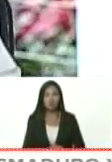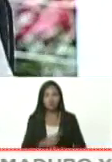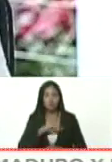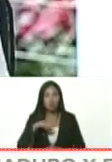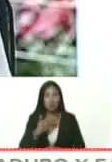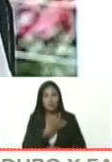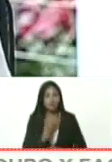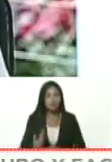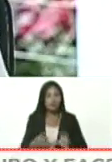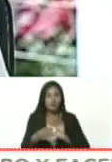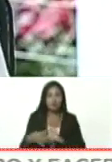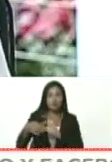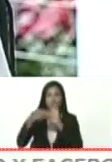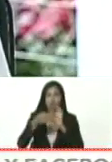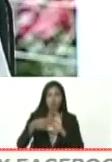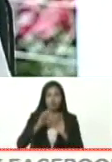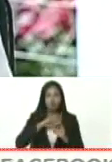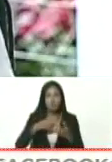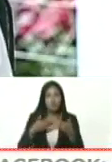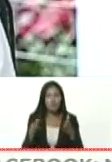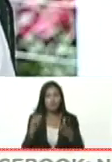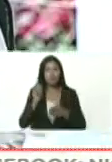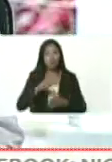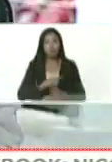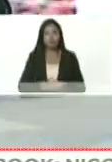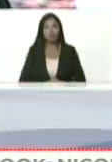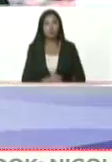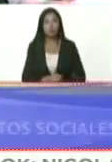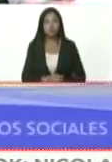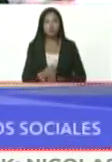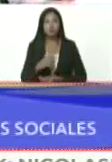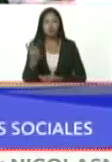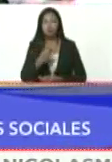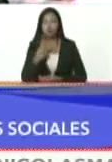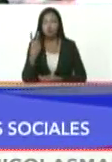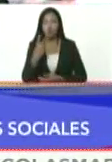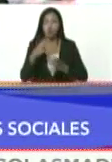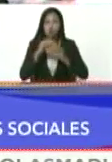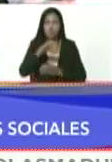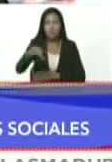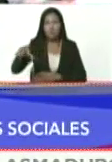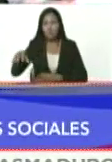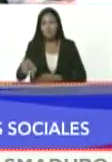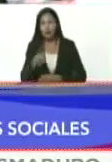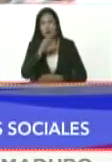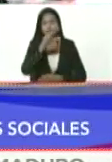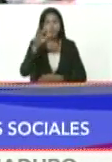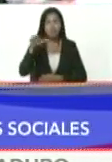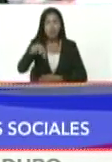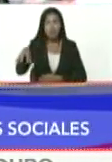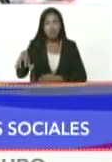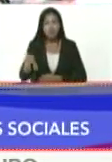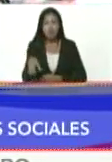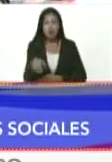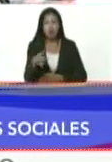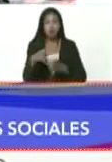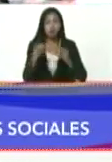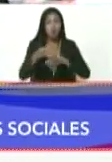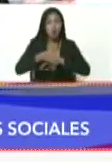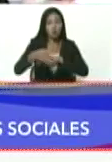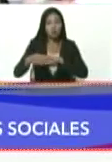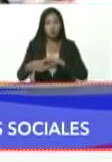esta articulación nos permitió en todos los estados, en todos los municipios, en todas las